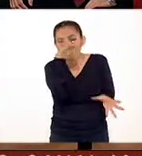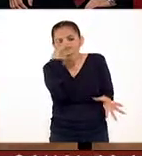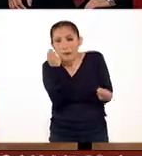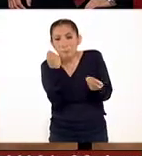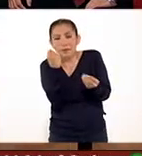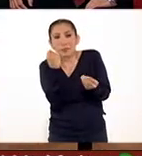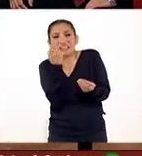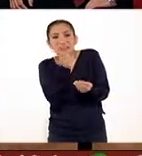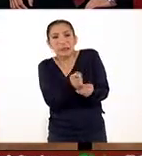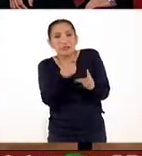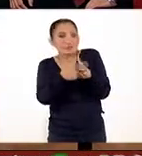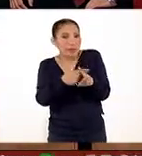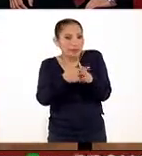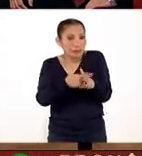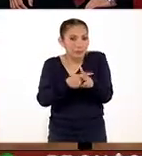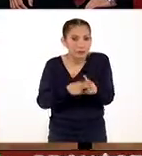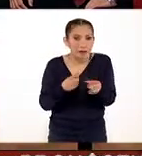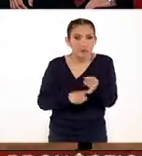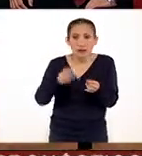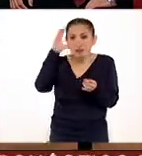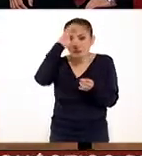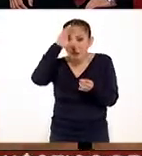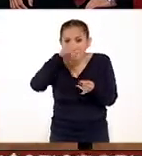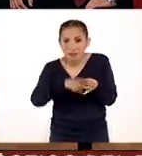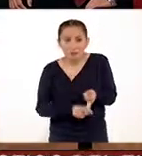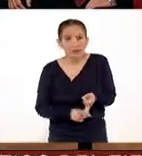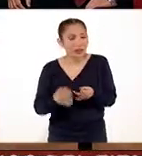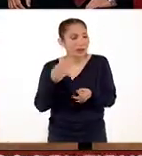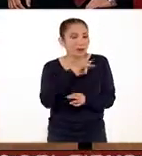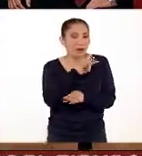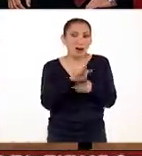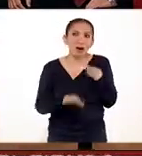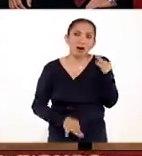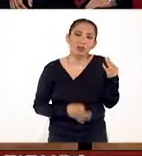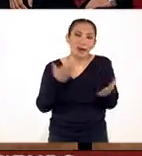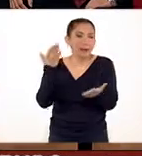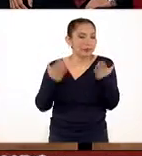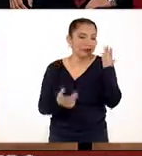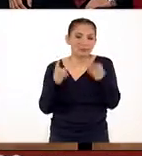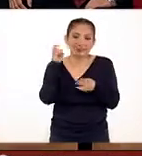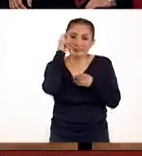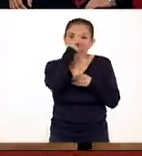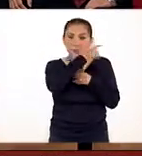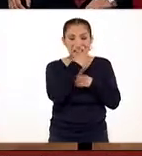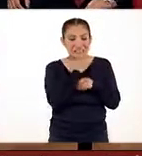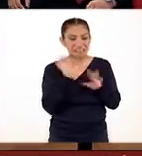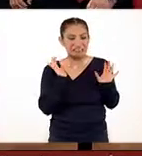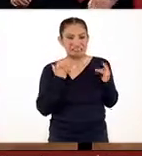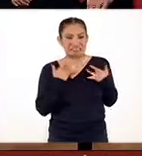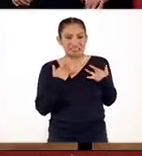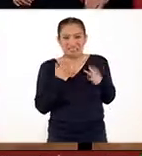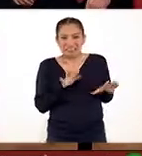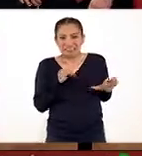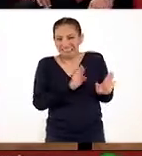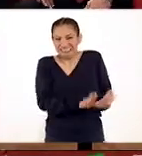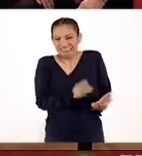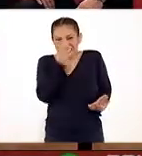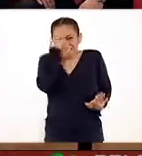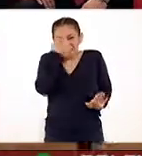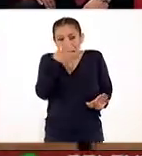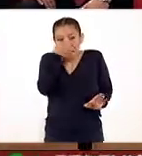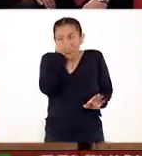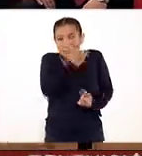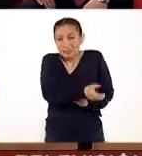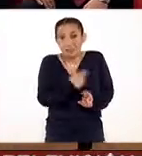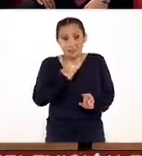aprender lo que es matemáticas, ciencia y todo eso que a veces se nos complica y decimos, pues no tengo cerebro para